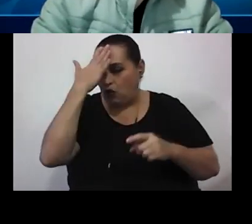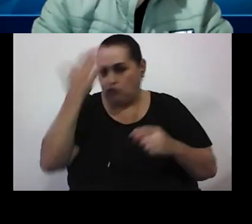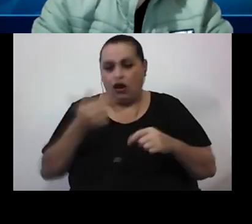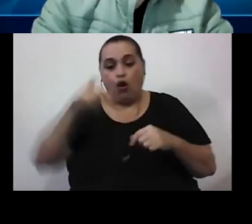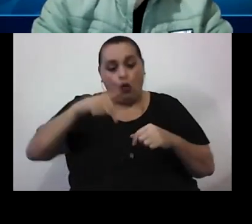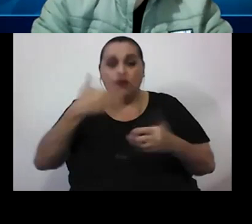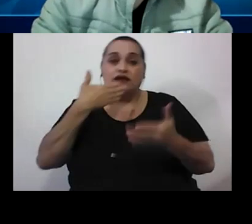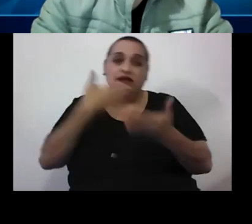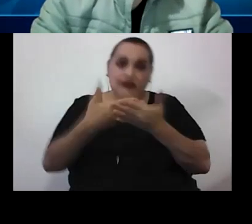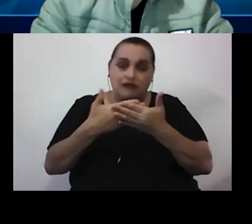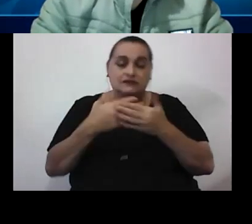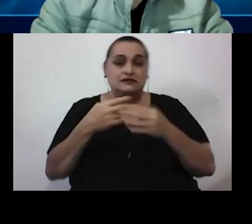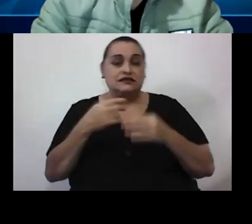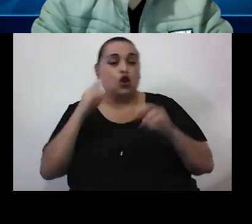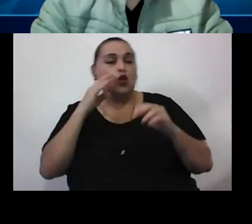a los conocimientos